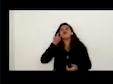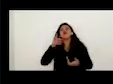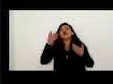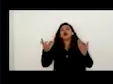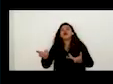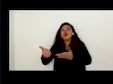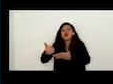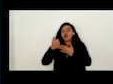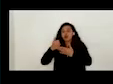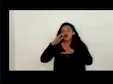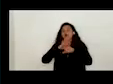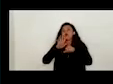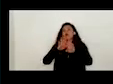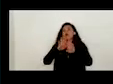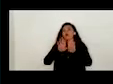aportar?